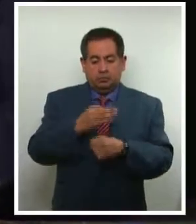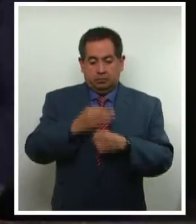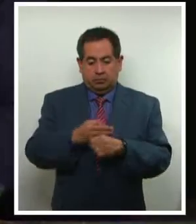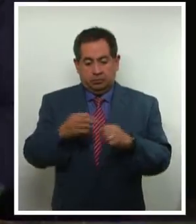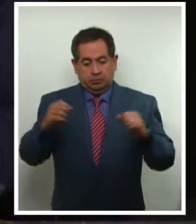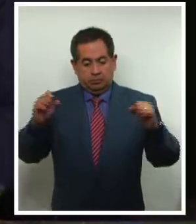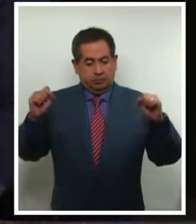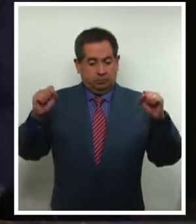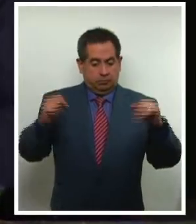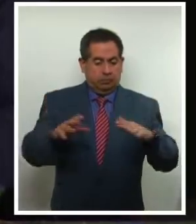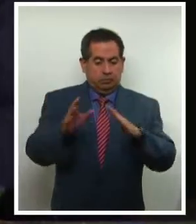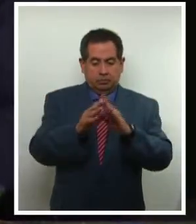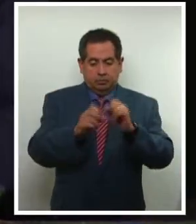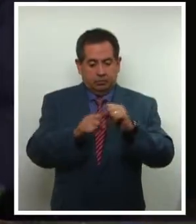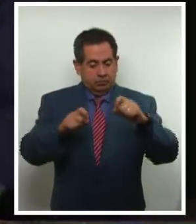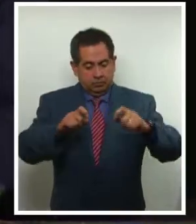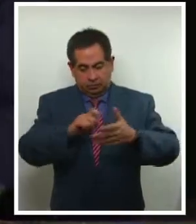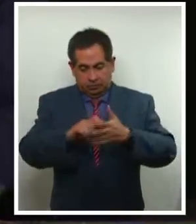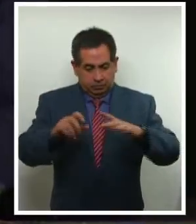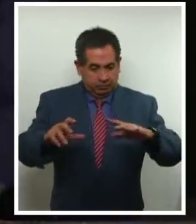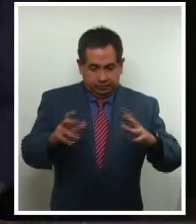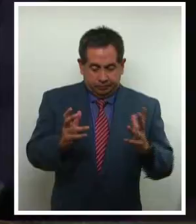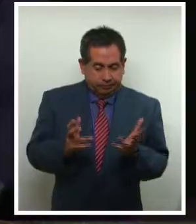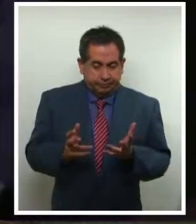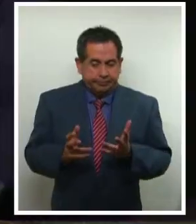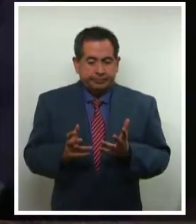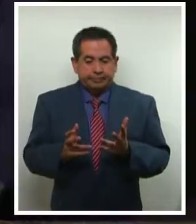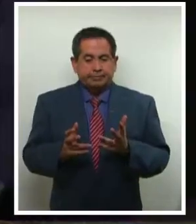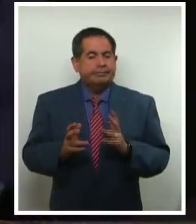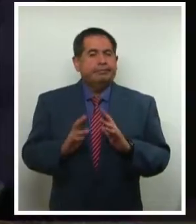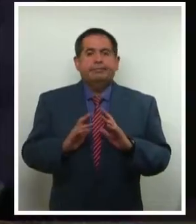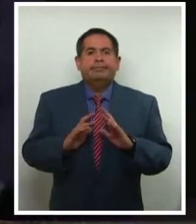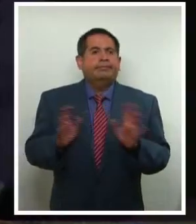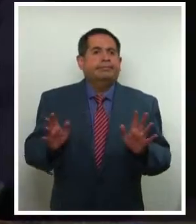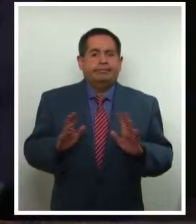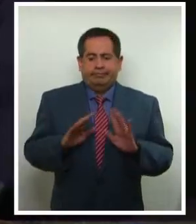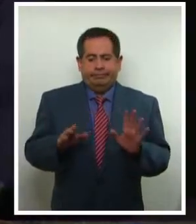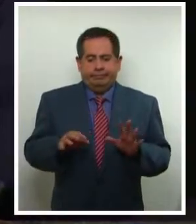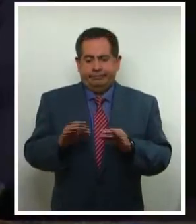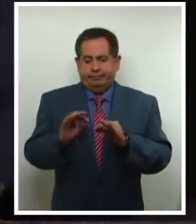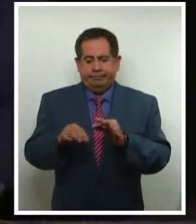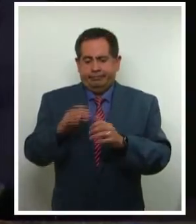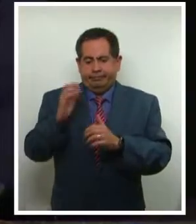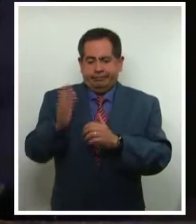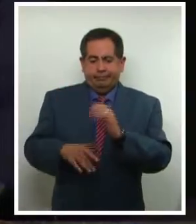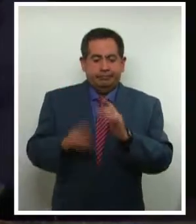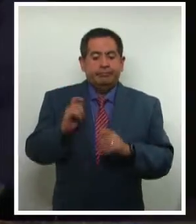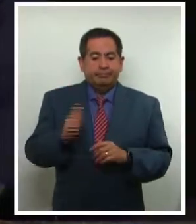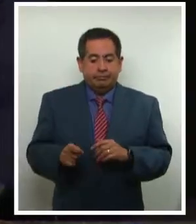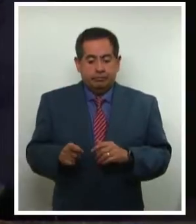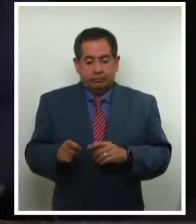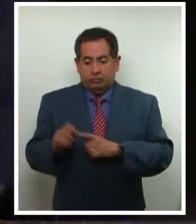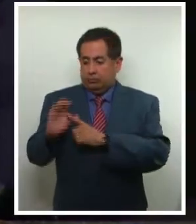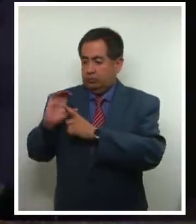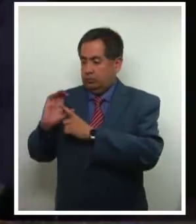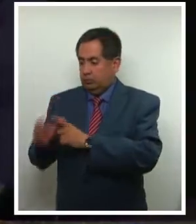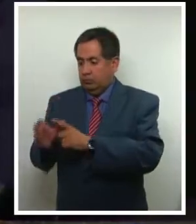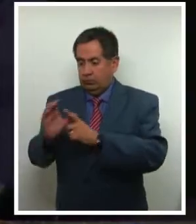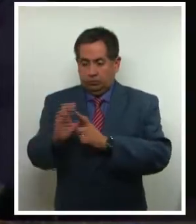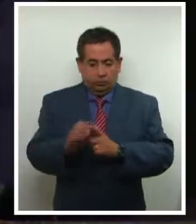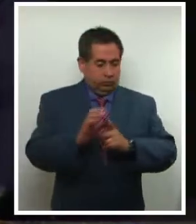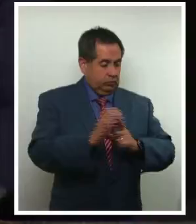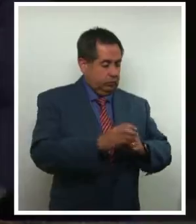Asamblea Legislativa, prácticamente han dejado de cumplir sus funciones las comisiones de